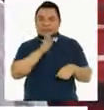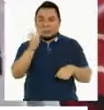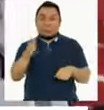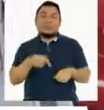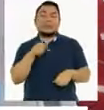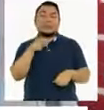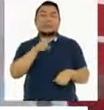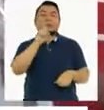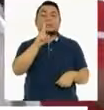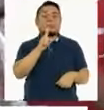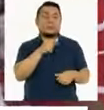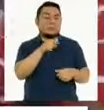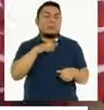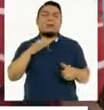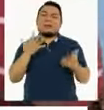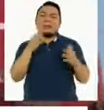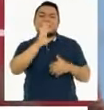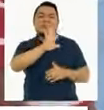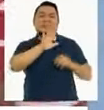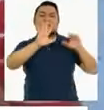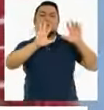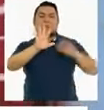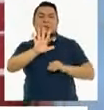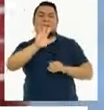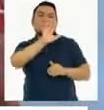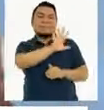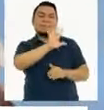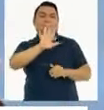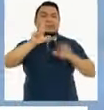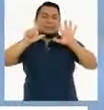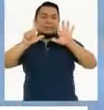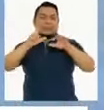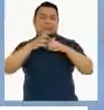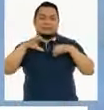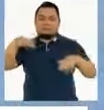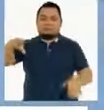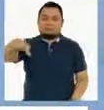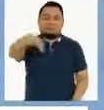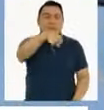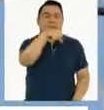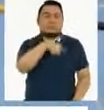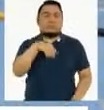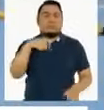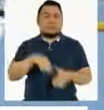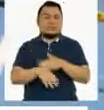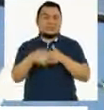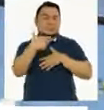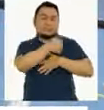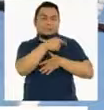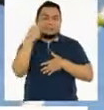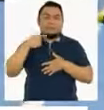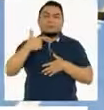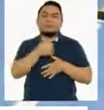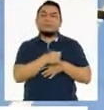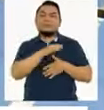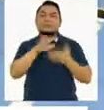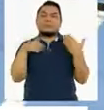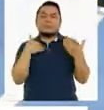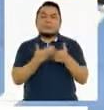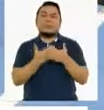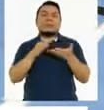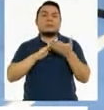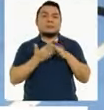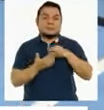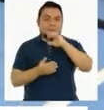los 557 centros de vacunación que se han establecido en nuestro país para vacunar a toda